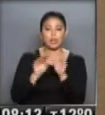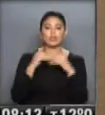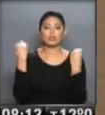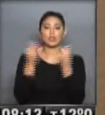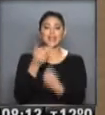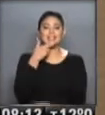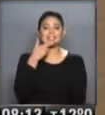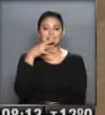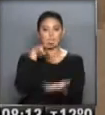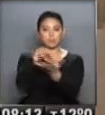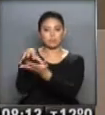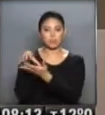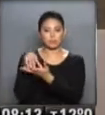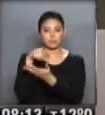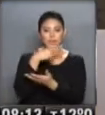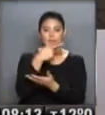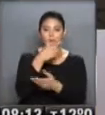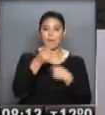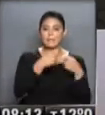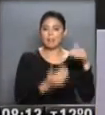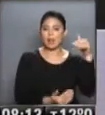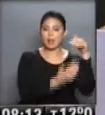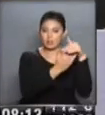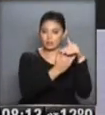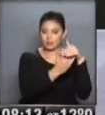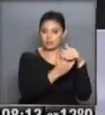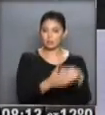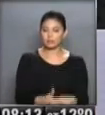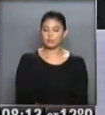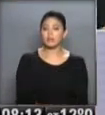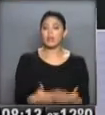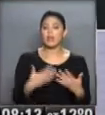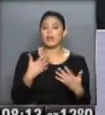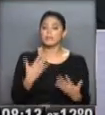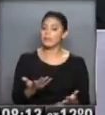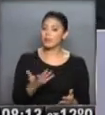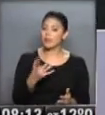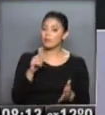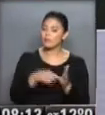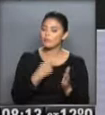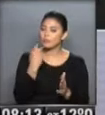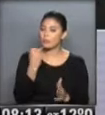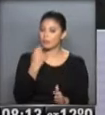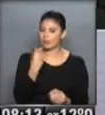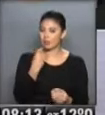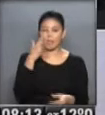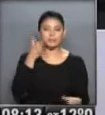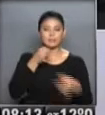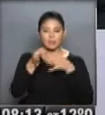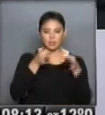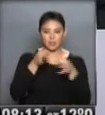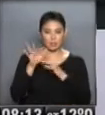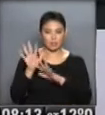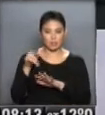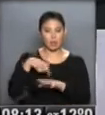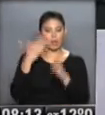tiene en el mundo, es una empresa líder en este rubro, pero con la particularidad que hacía este tipo de maniobras que ahora se